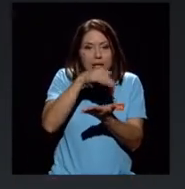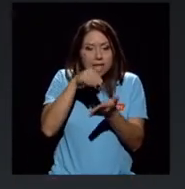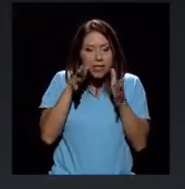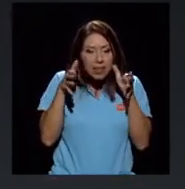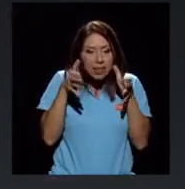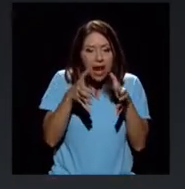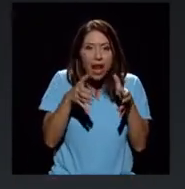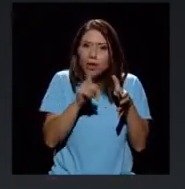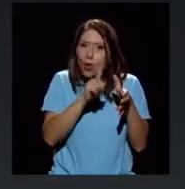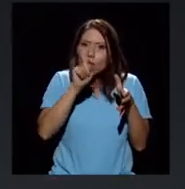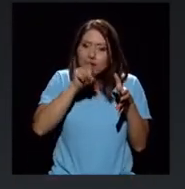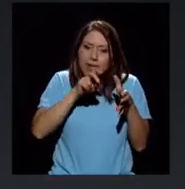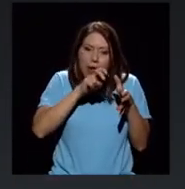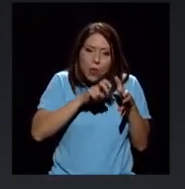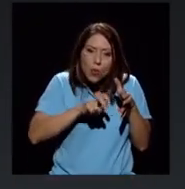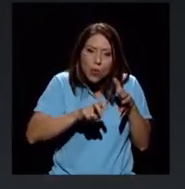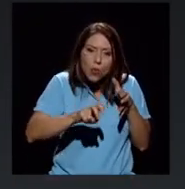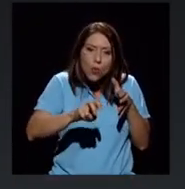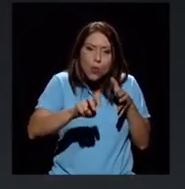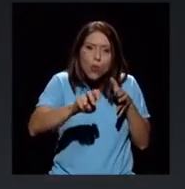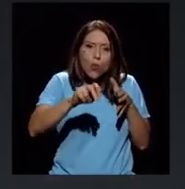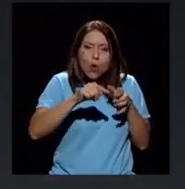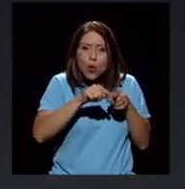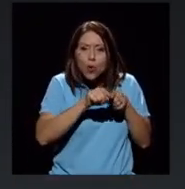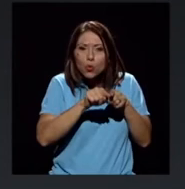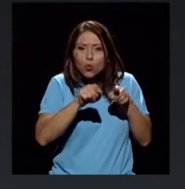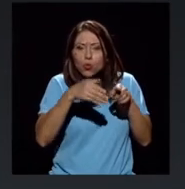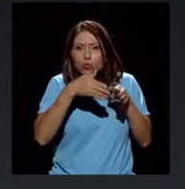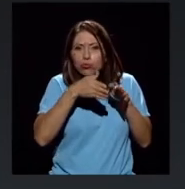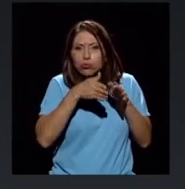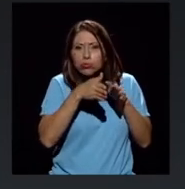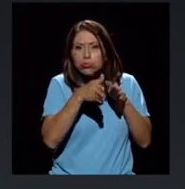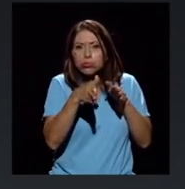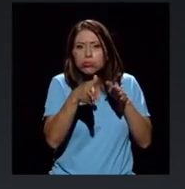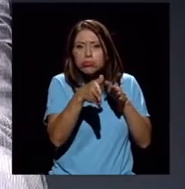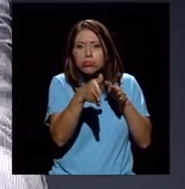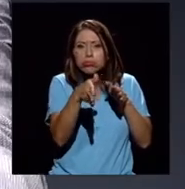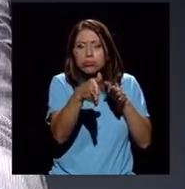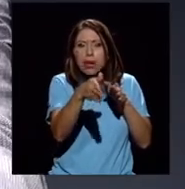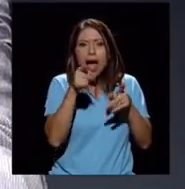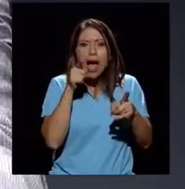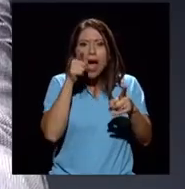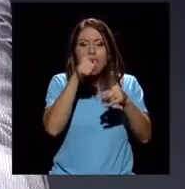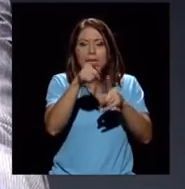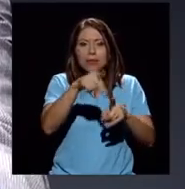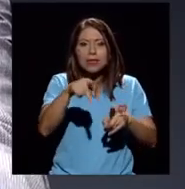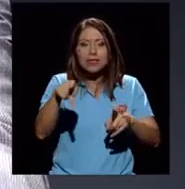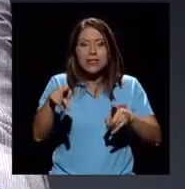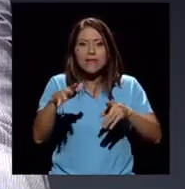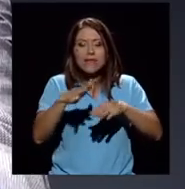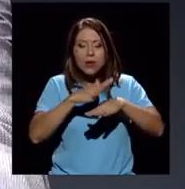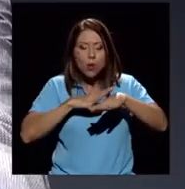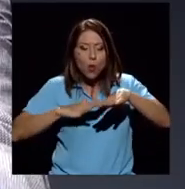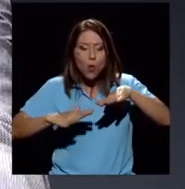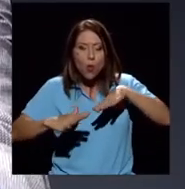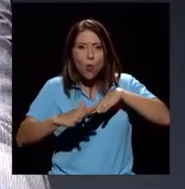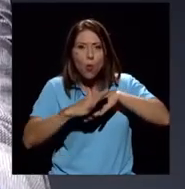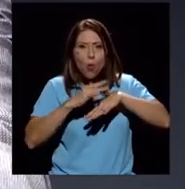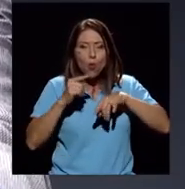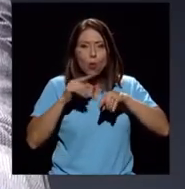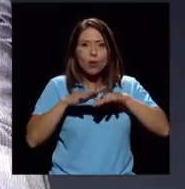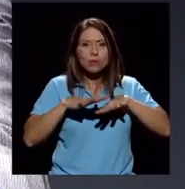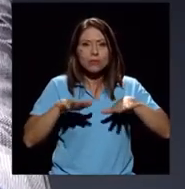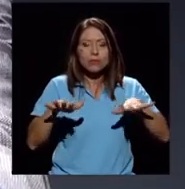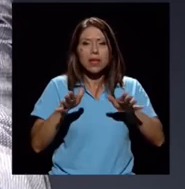mulas aunque fuera y que luego se fue ampliando el puerto del pacífico de